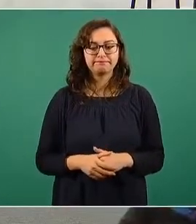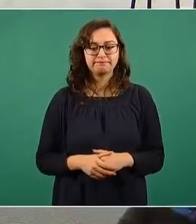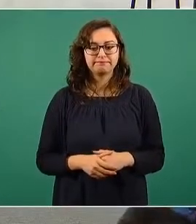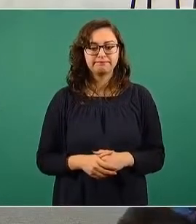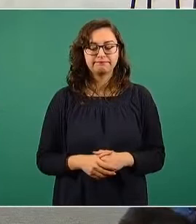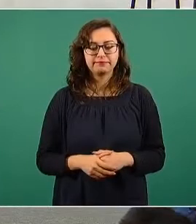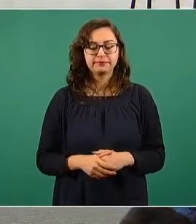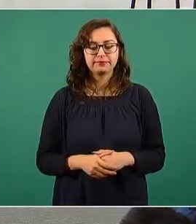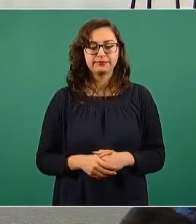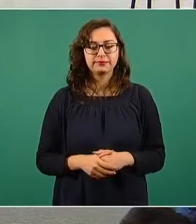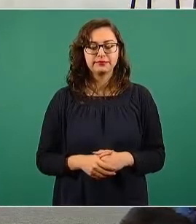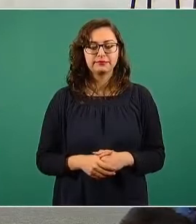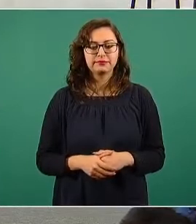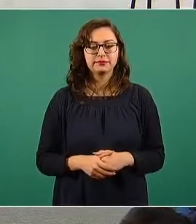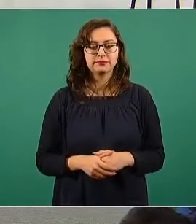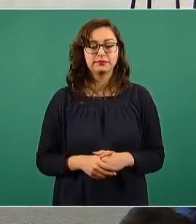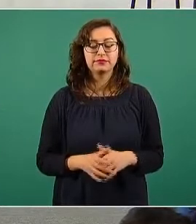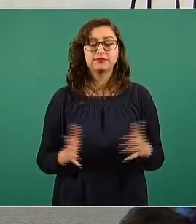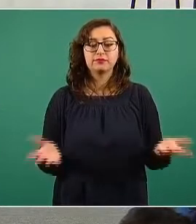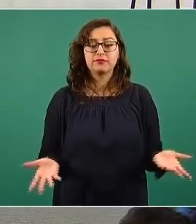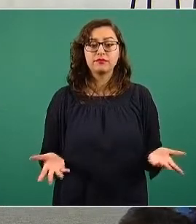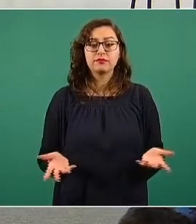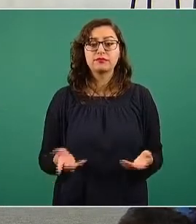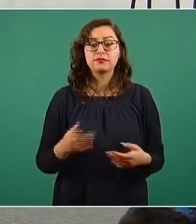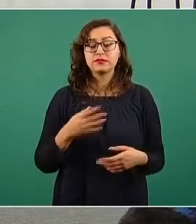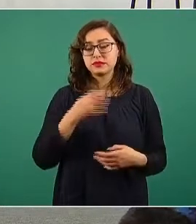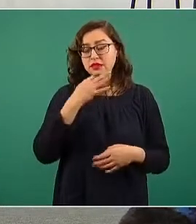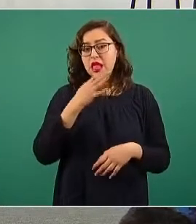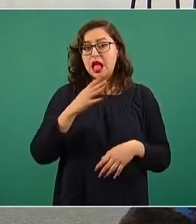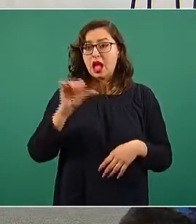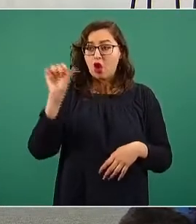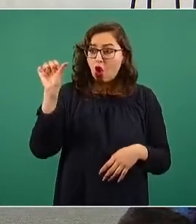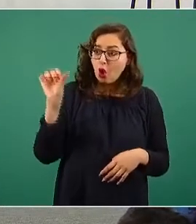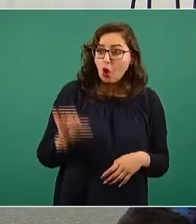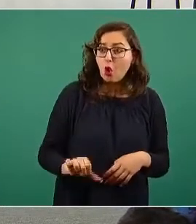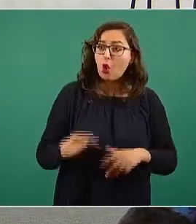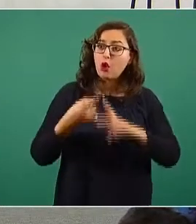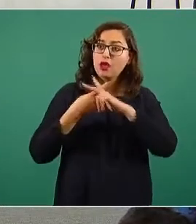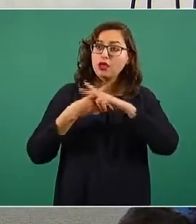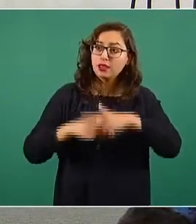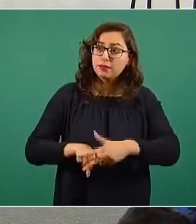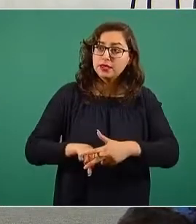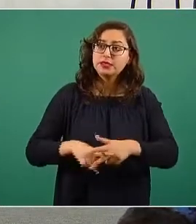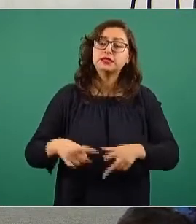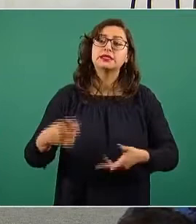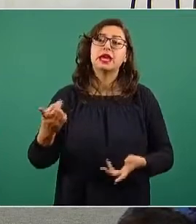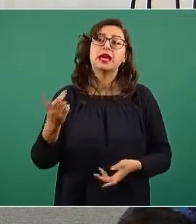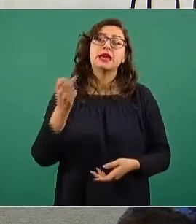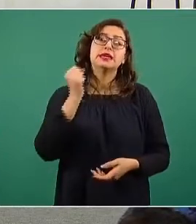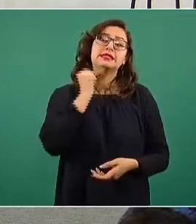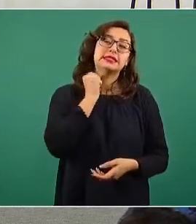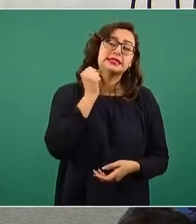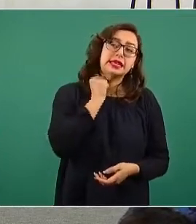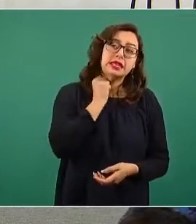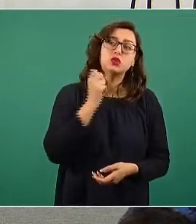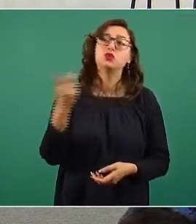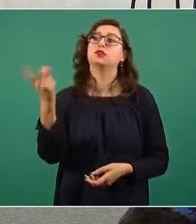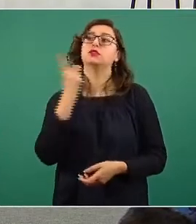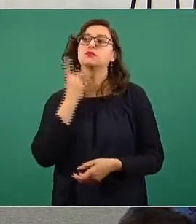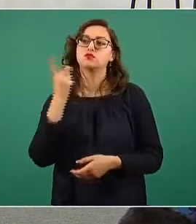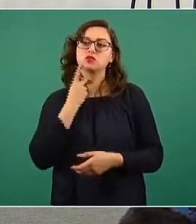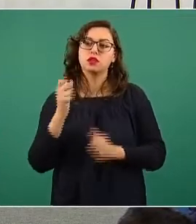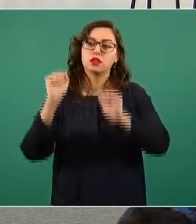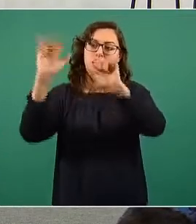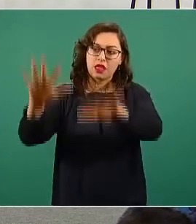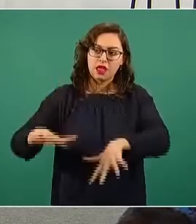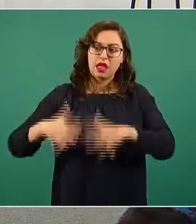que el día de hoy, tengo entendido, empieza el periodo de sesiones en los congresos, tanto en la Cámara Alta como en la Cámara Baja, quisiera